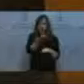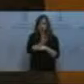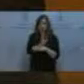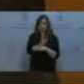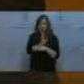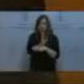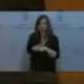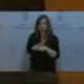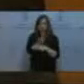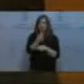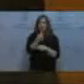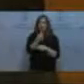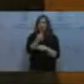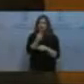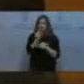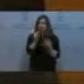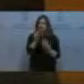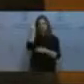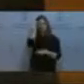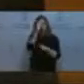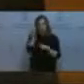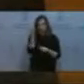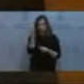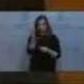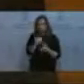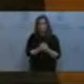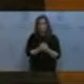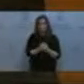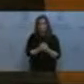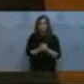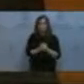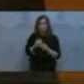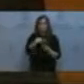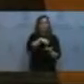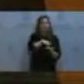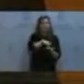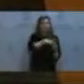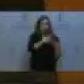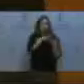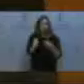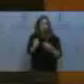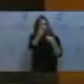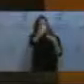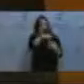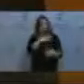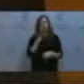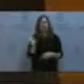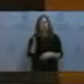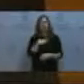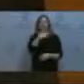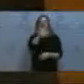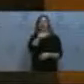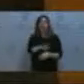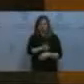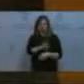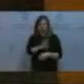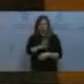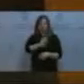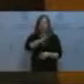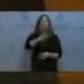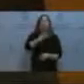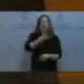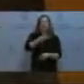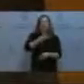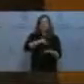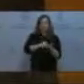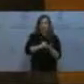hay quinto malo. Lo que creo es que, o tengo muchas dudas, que ustedes sean capaces de que haya un quinto bueno. Esa es la diferencia. Ya iban